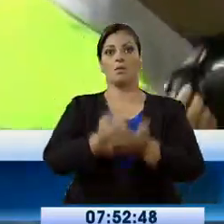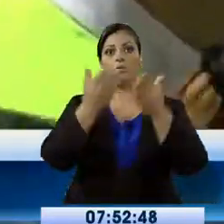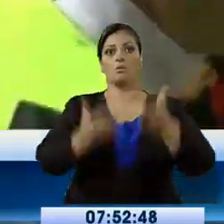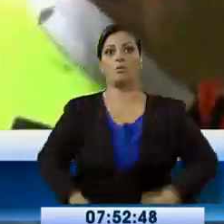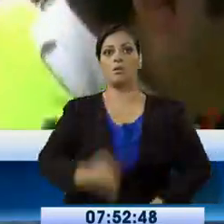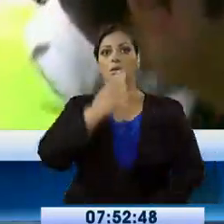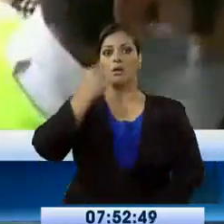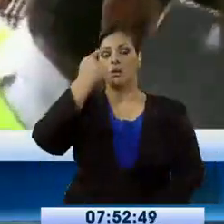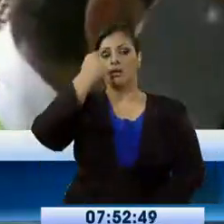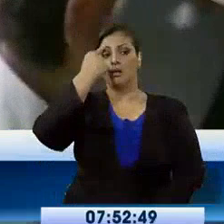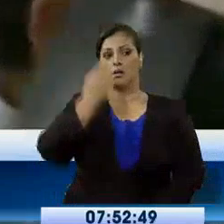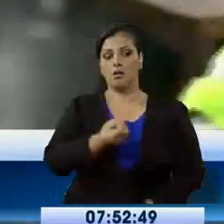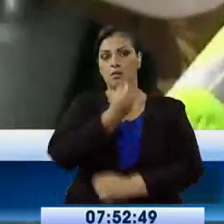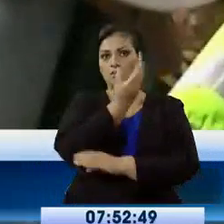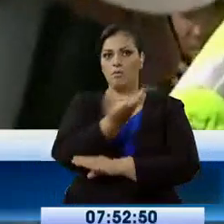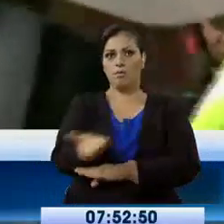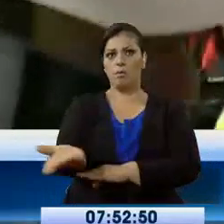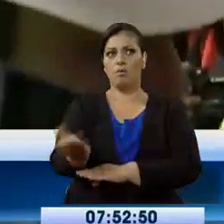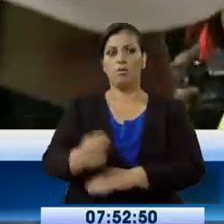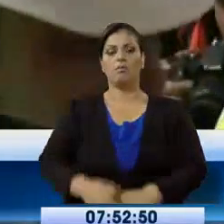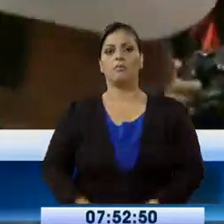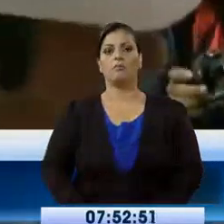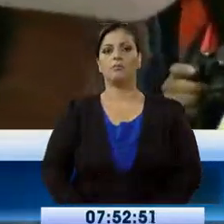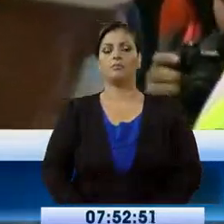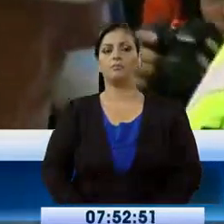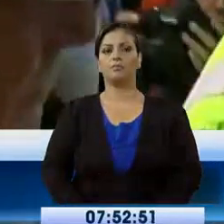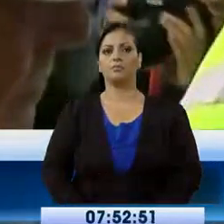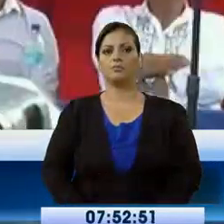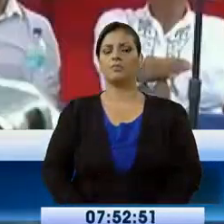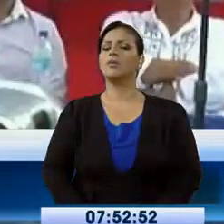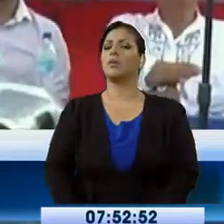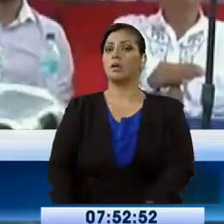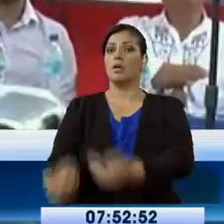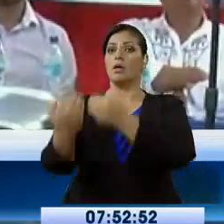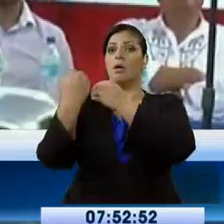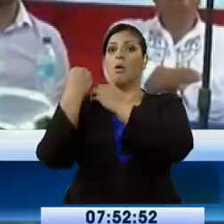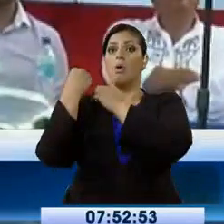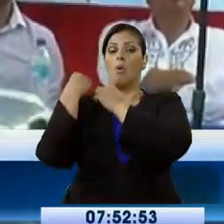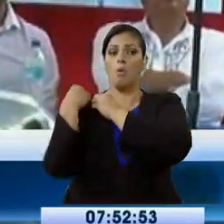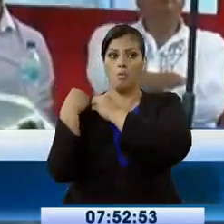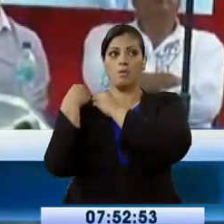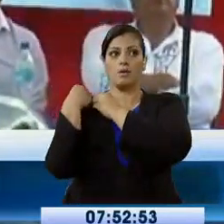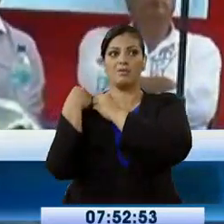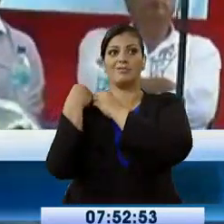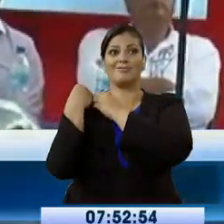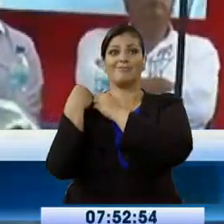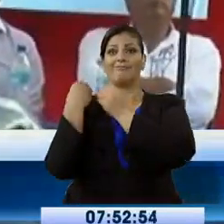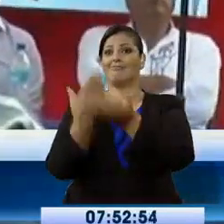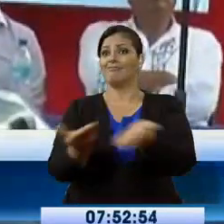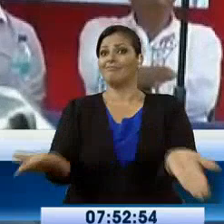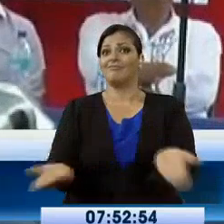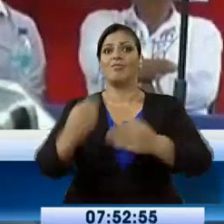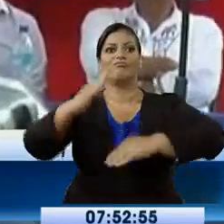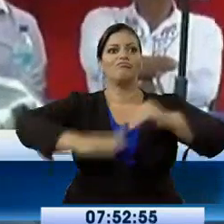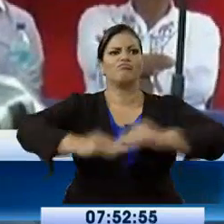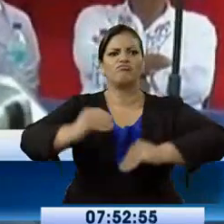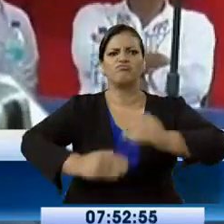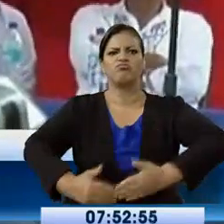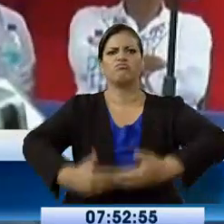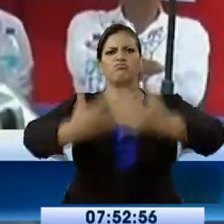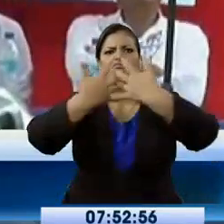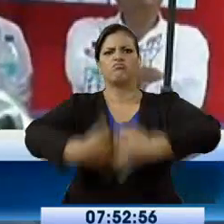entregar en concesión la obra inaugurada. Estamos obligados a concesionar esta obra, a concesionar la